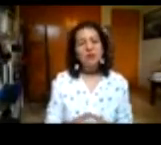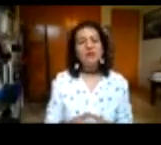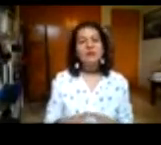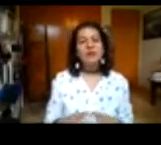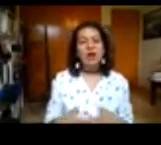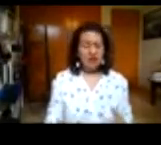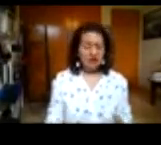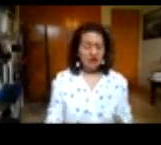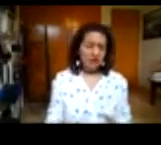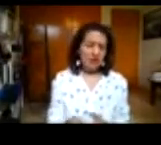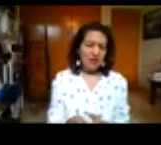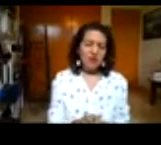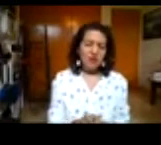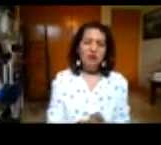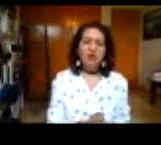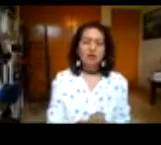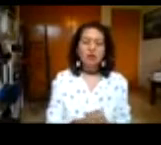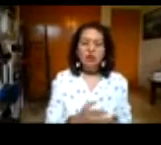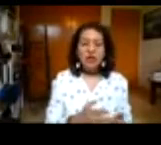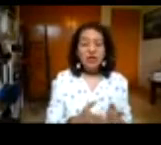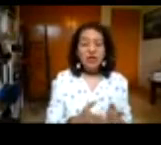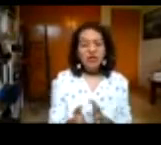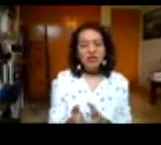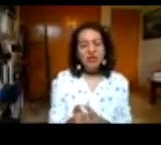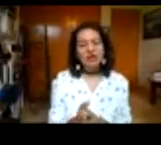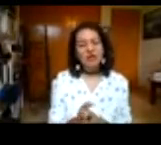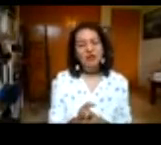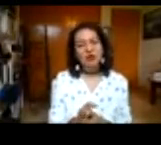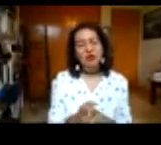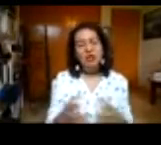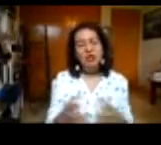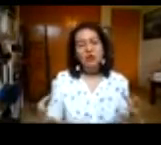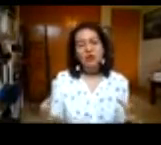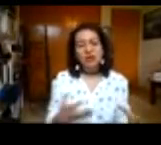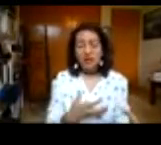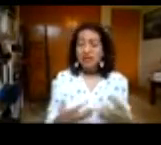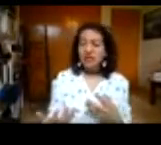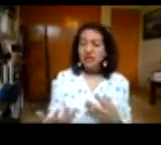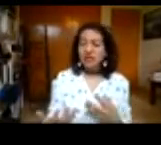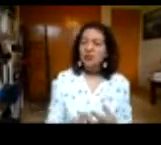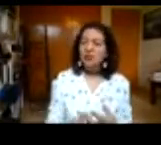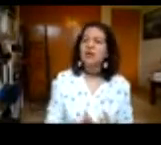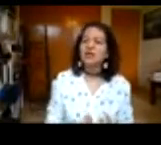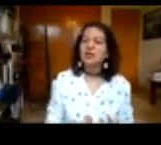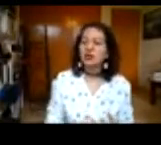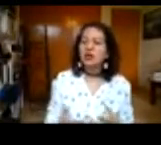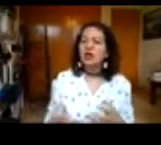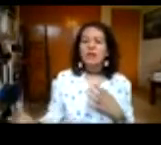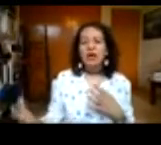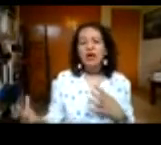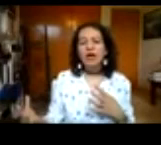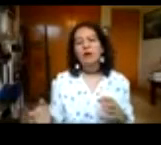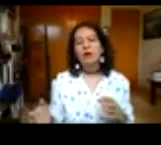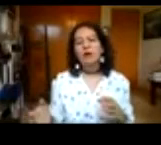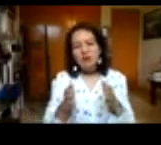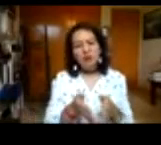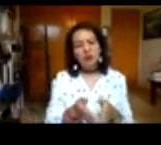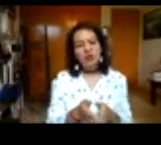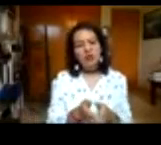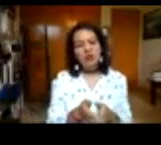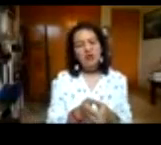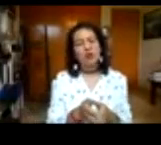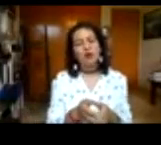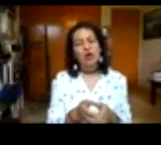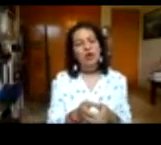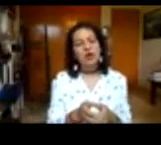junio, a las personas pudieran hacer esta revisión, incluso hacer este tipo de planeación. ¿Para qué? Para que